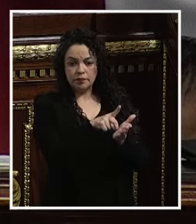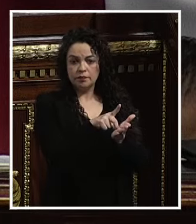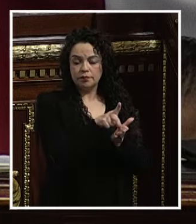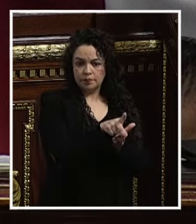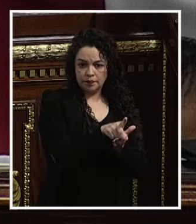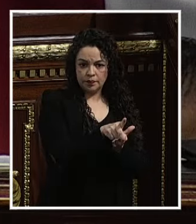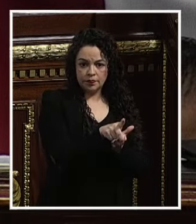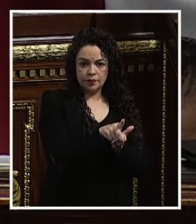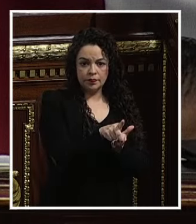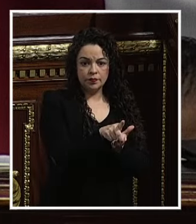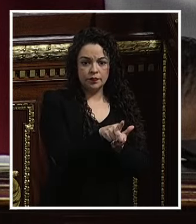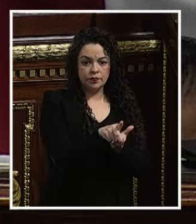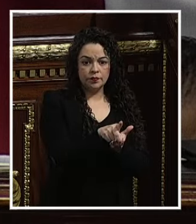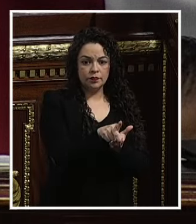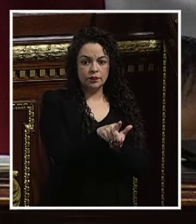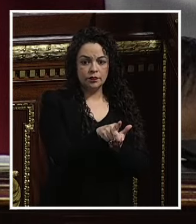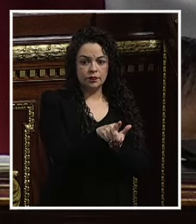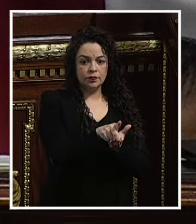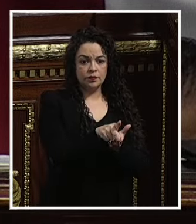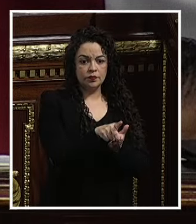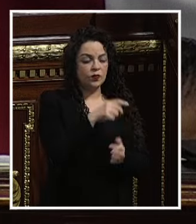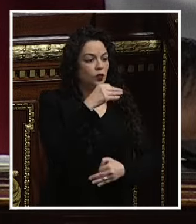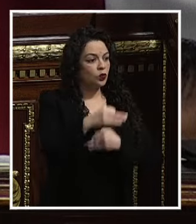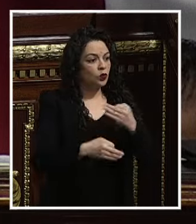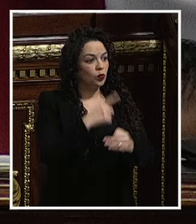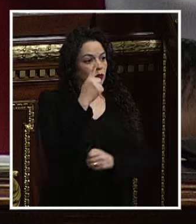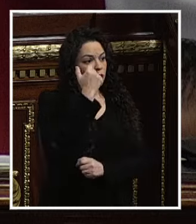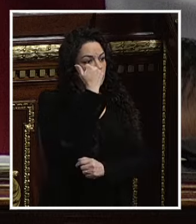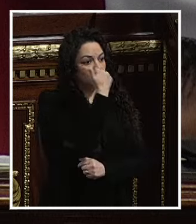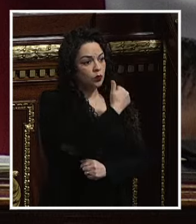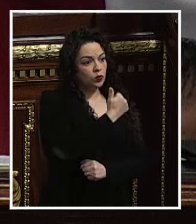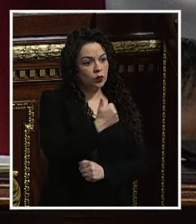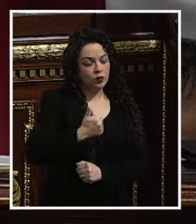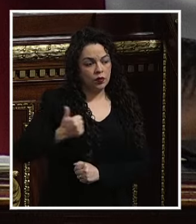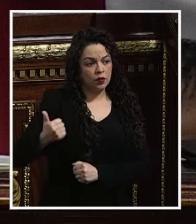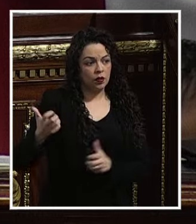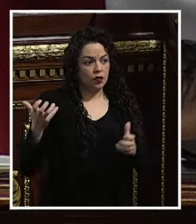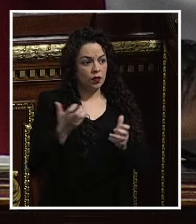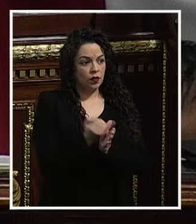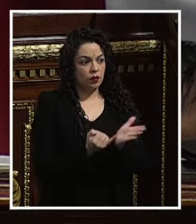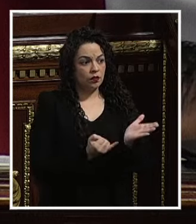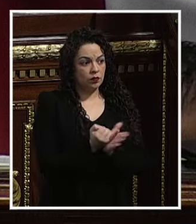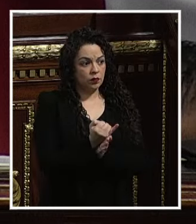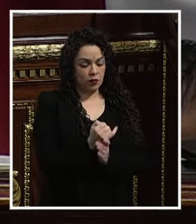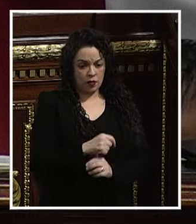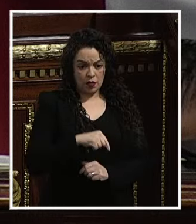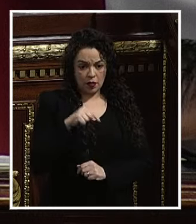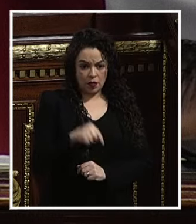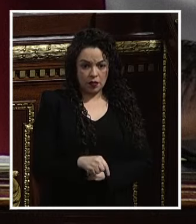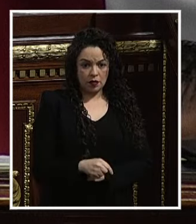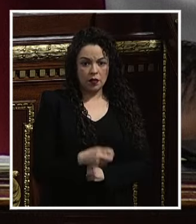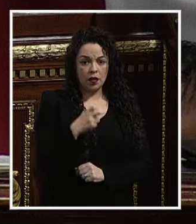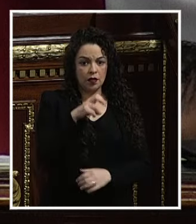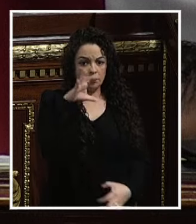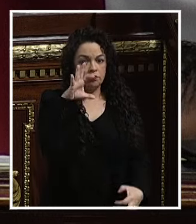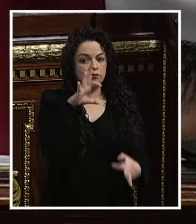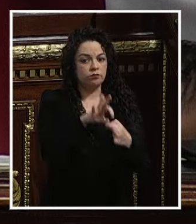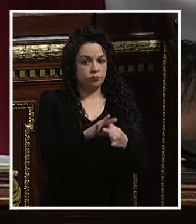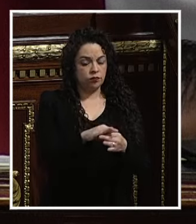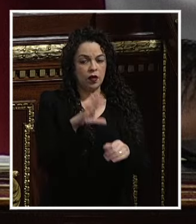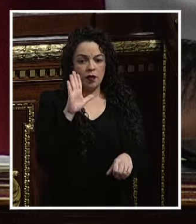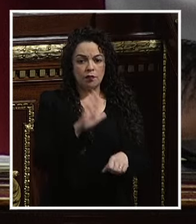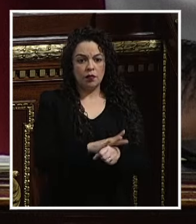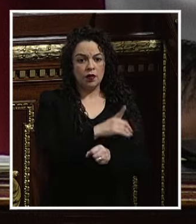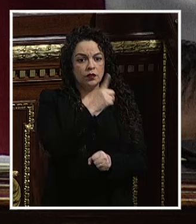deberá ser el sello de todas y cada una de las decisiones que aquí tomemos. El objetivo